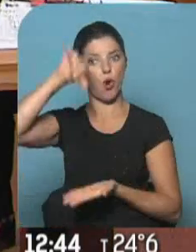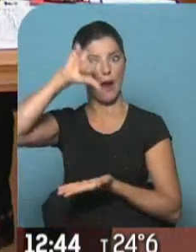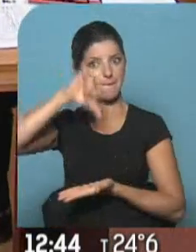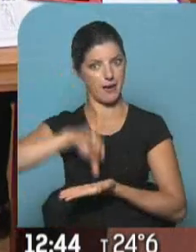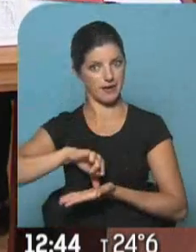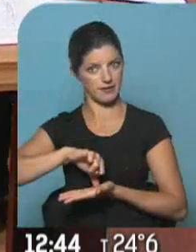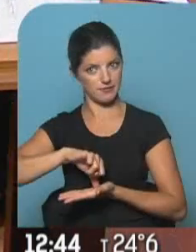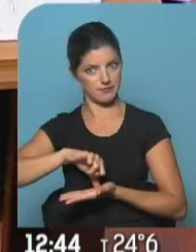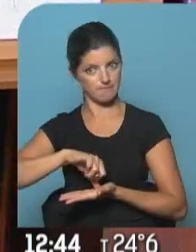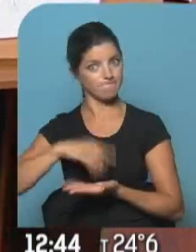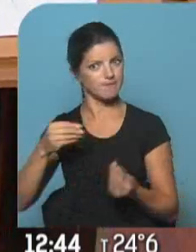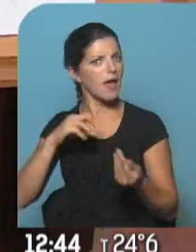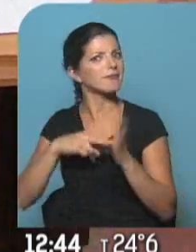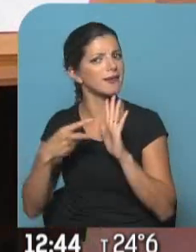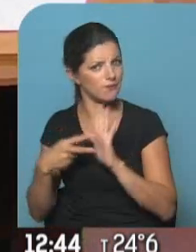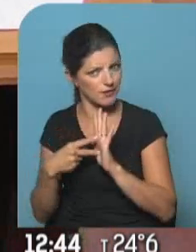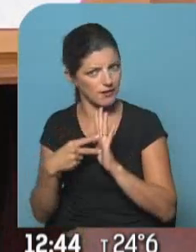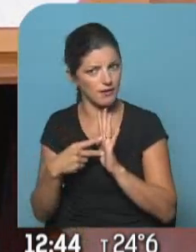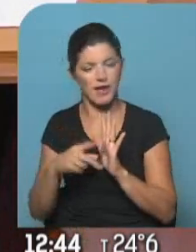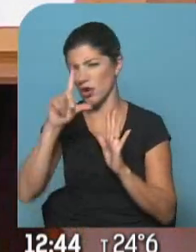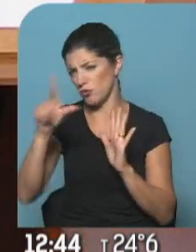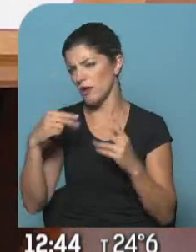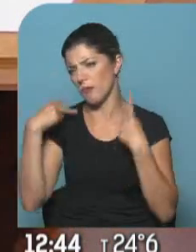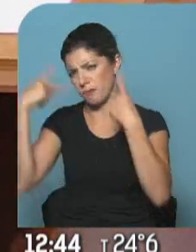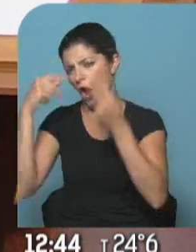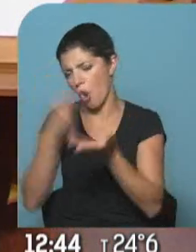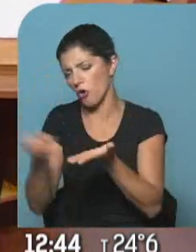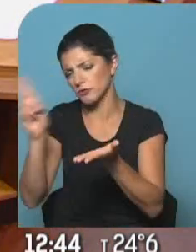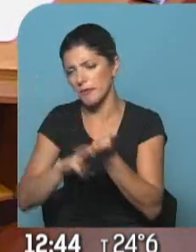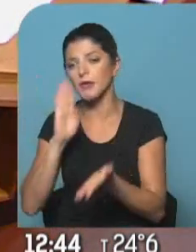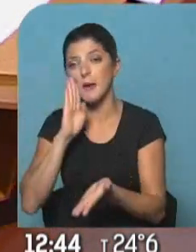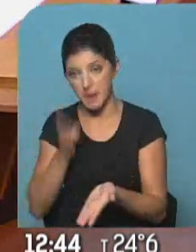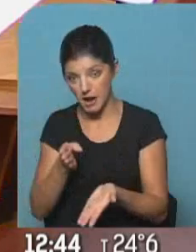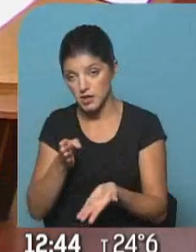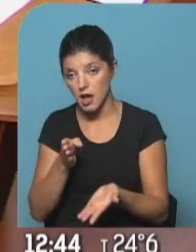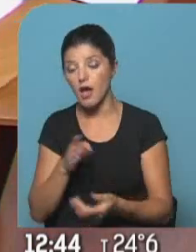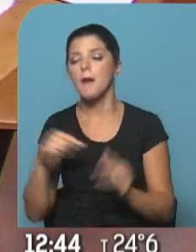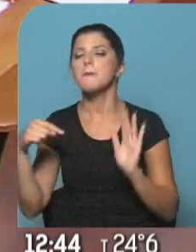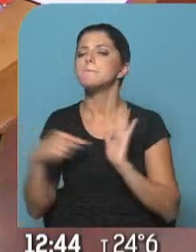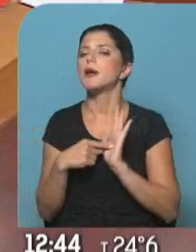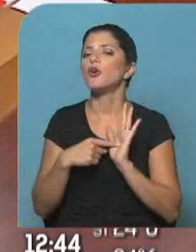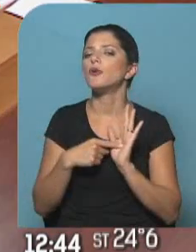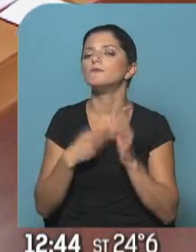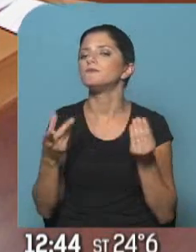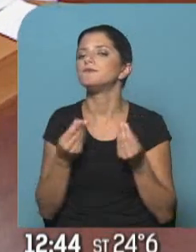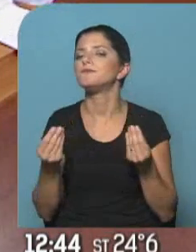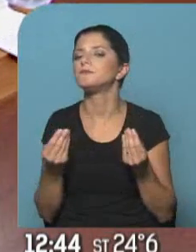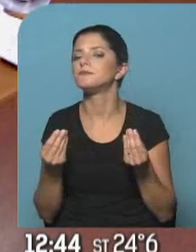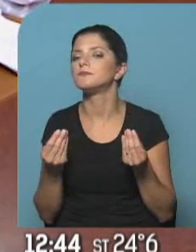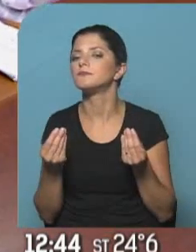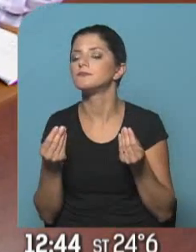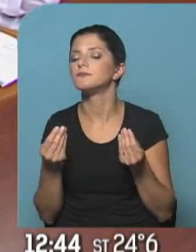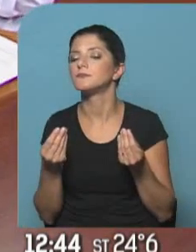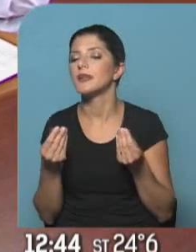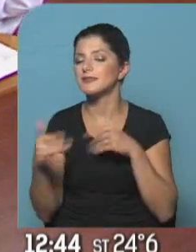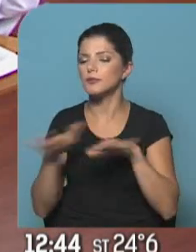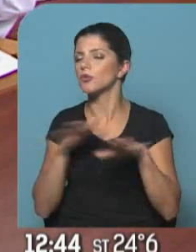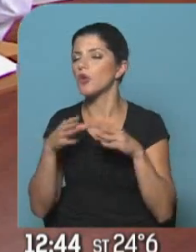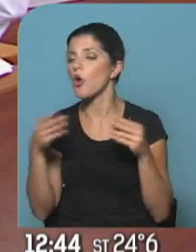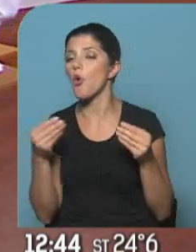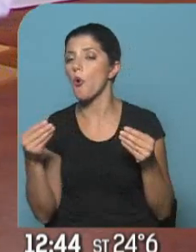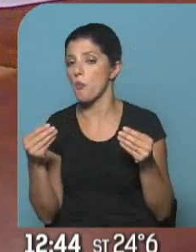próximo se está volviendo a Bélgica, no que se haya radicado definitivamente, pero ¿cómo se va a tramitar toda esta situación